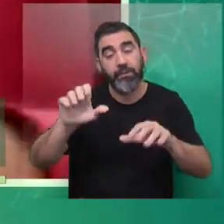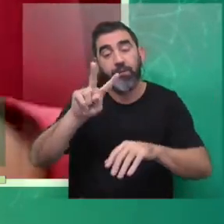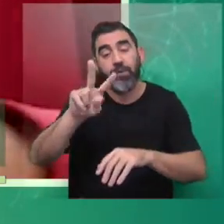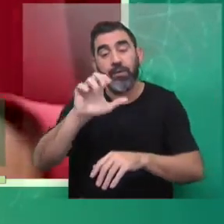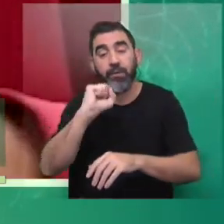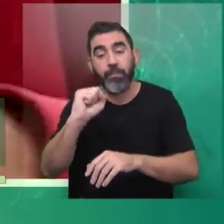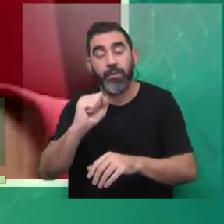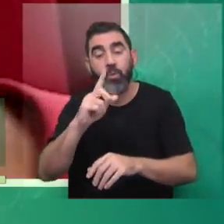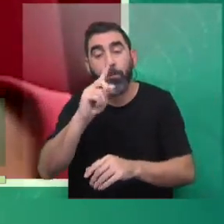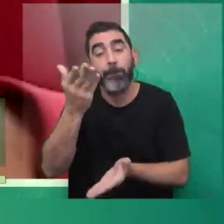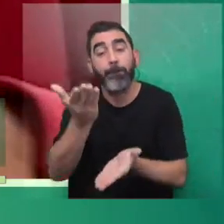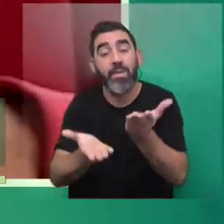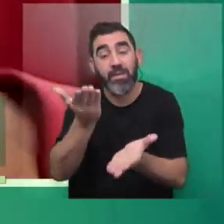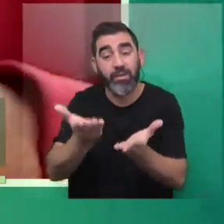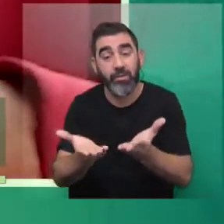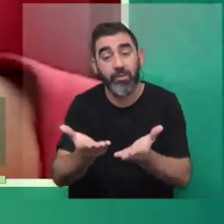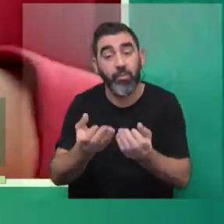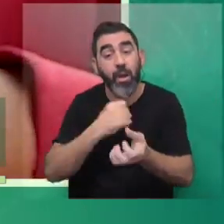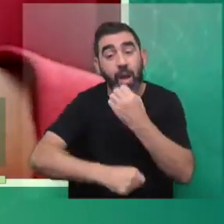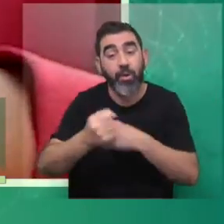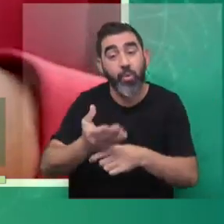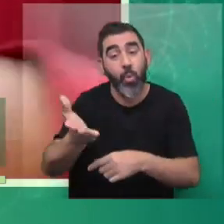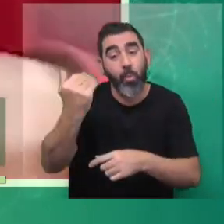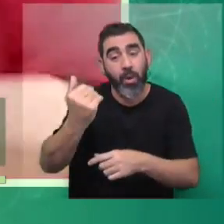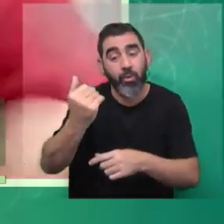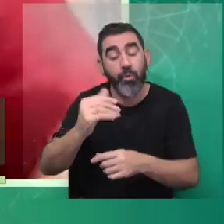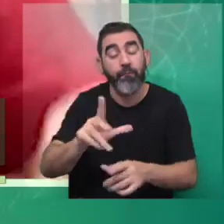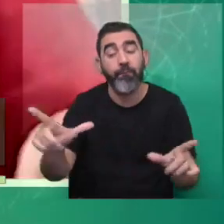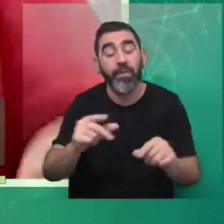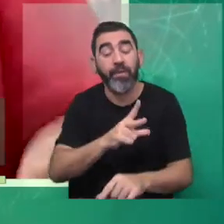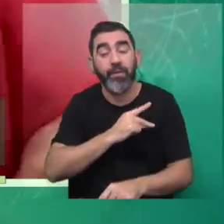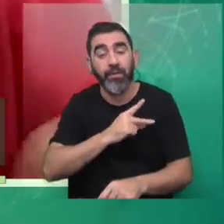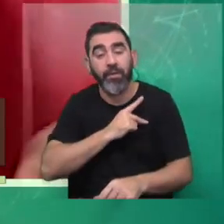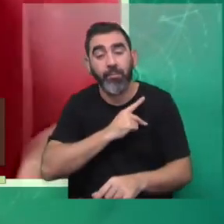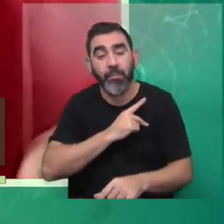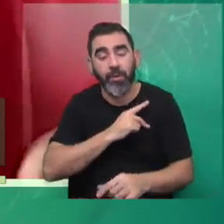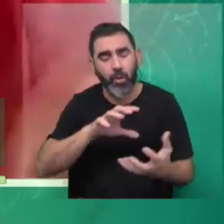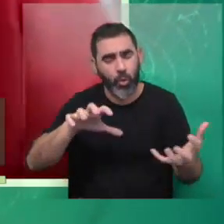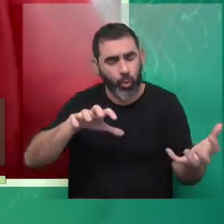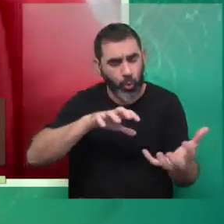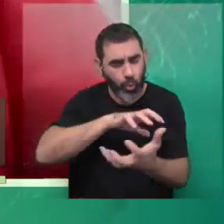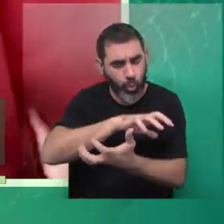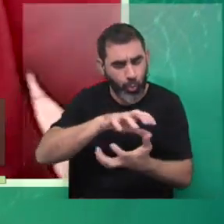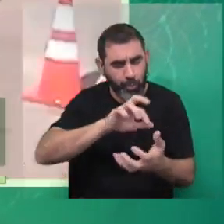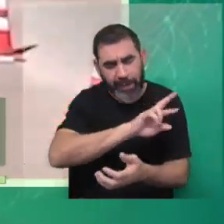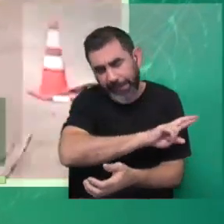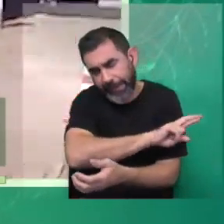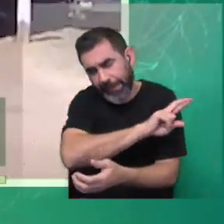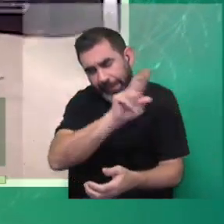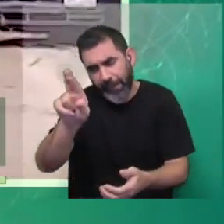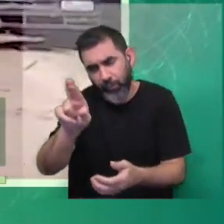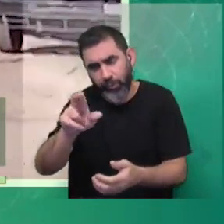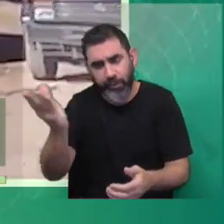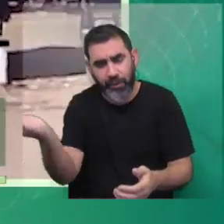pesos la tonelada porque el año pasado fue una safra que se terminó en diciembre fue una zafra rec complicada porque hubo